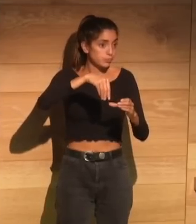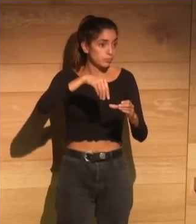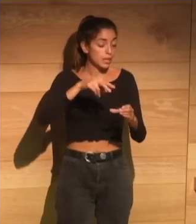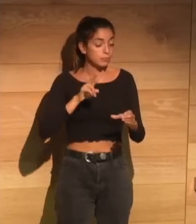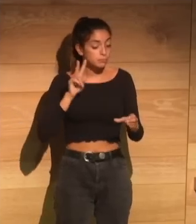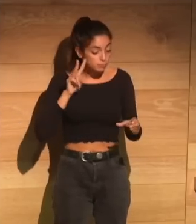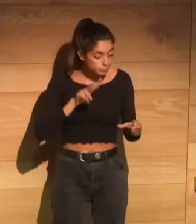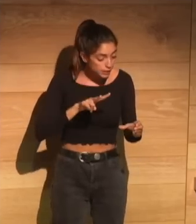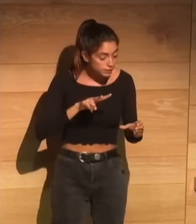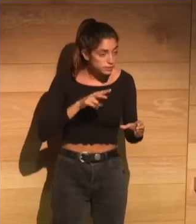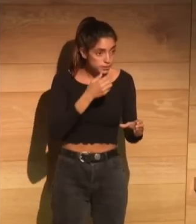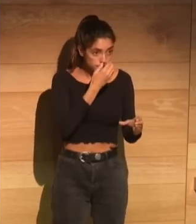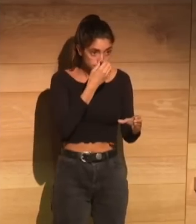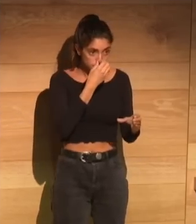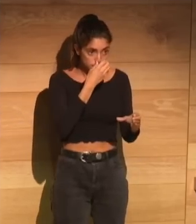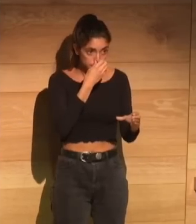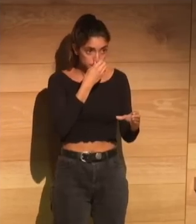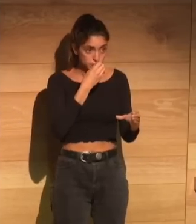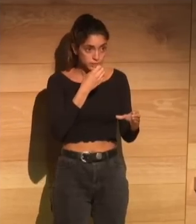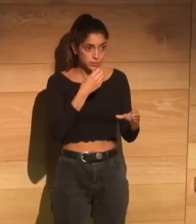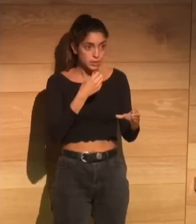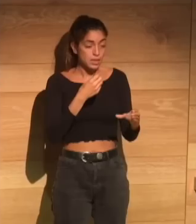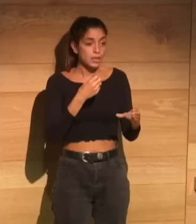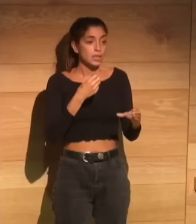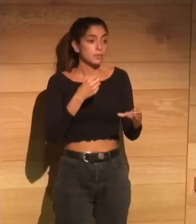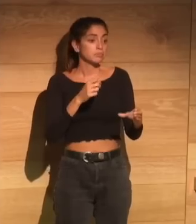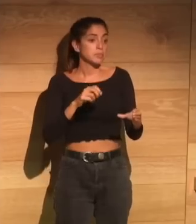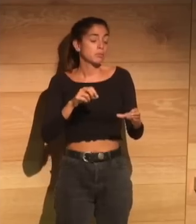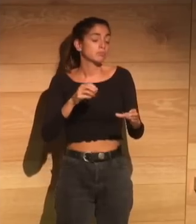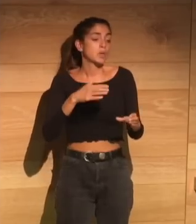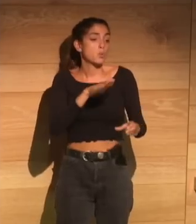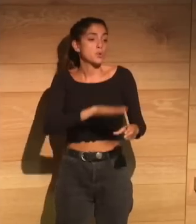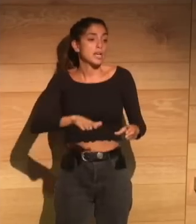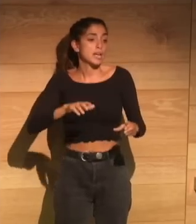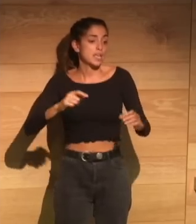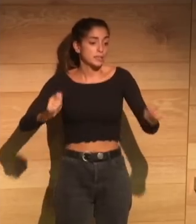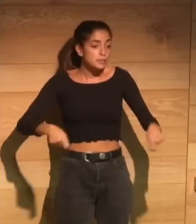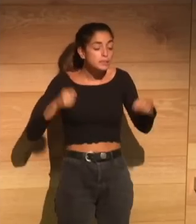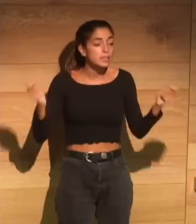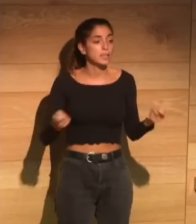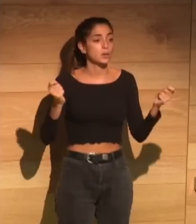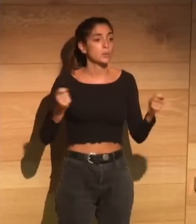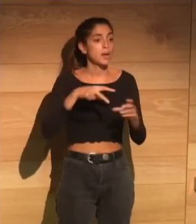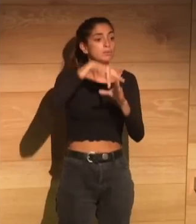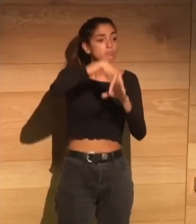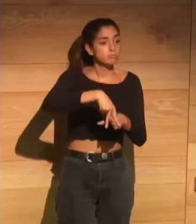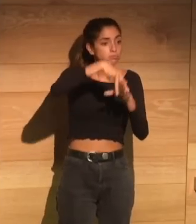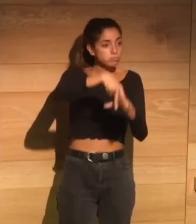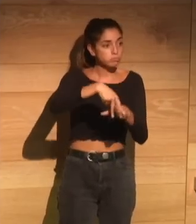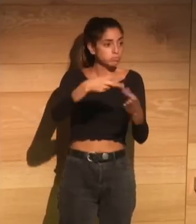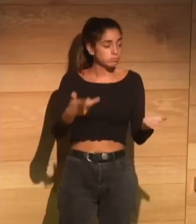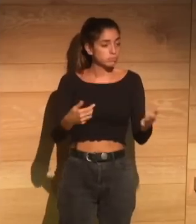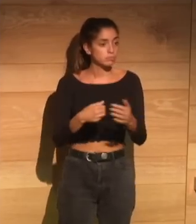la ranurita y ves cómo una niña salta la comba. Un caballo galopa, en mi caso. Como un caballo galopa. Uh-huh. En fin, cualquier